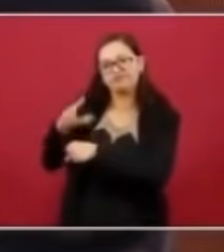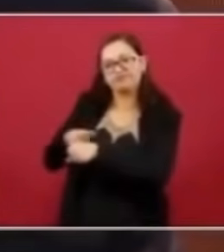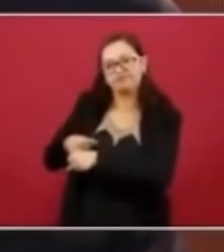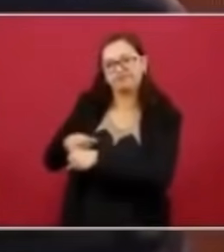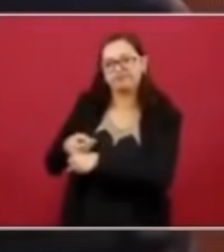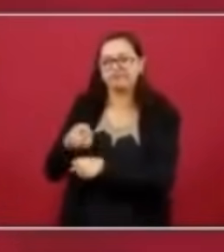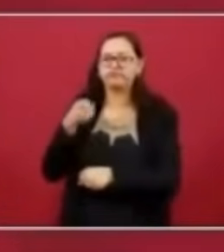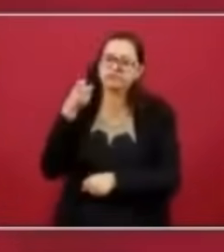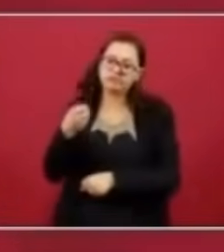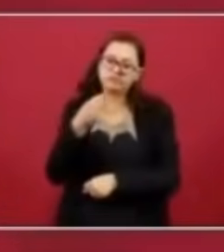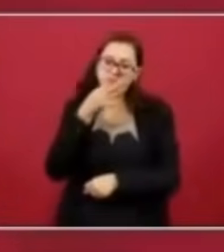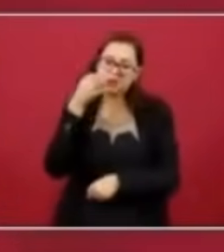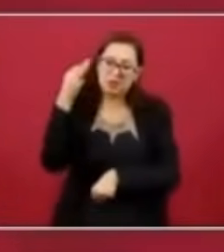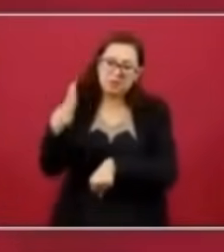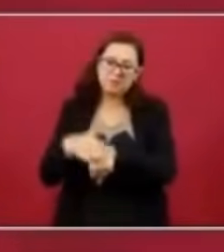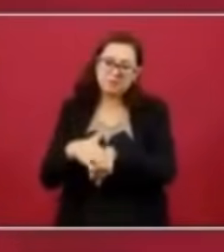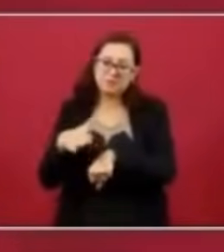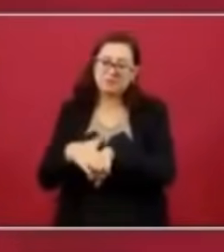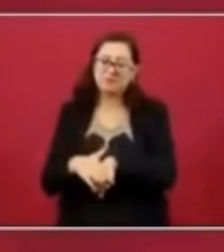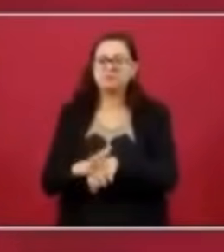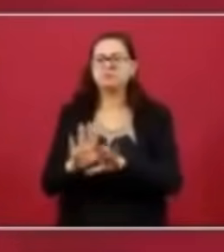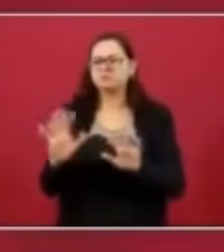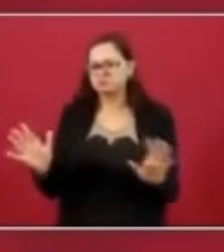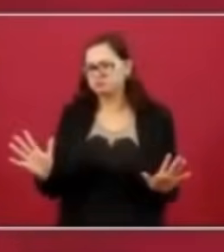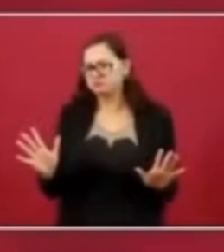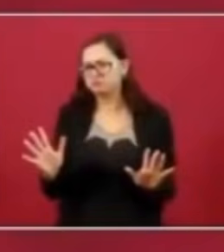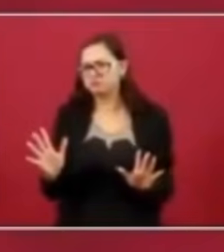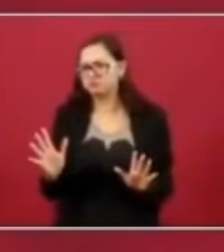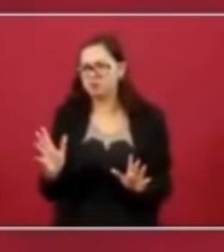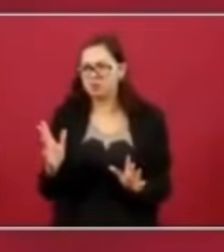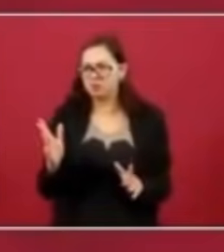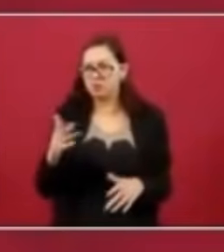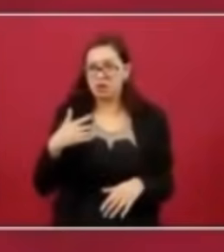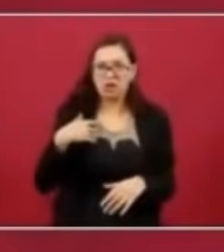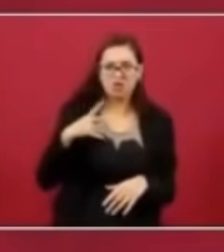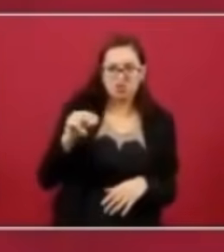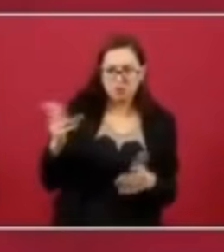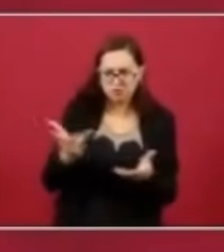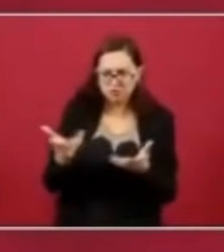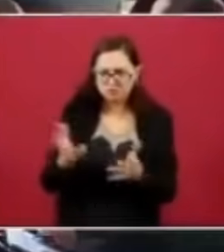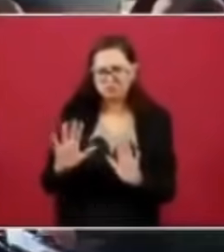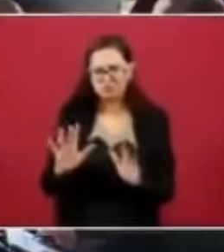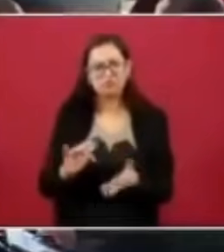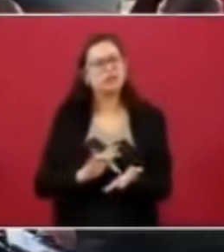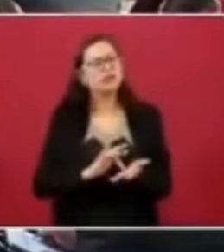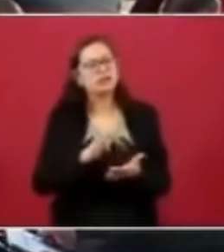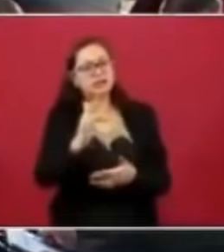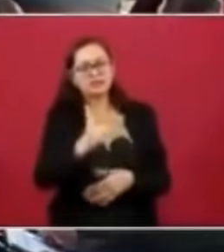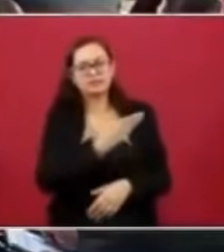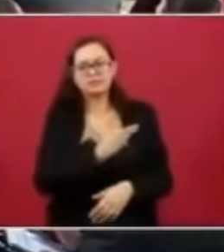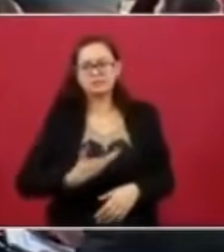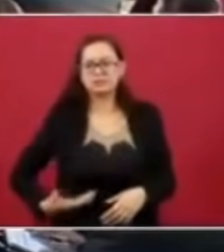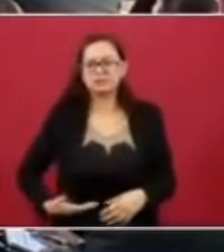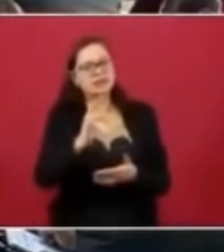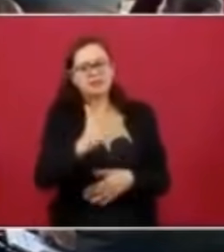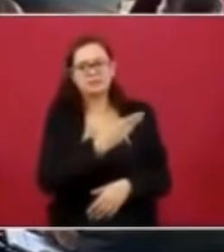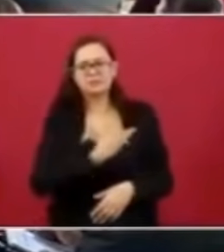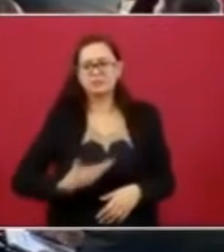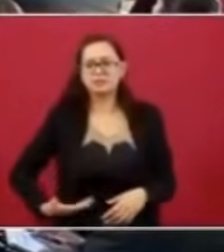es lo que te puedo comentar. Entonces, no descartamos nada. Gracias, señor presidente. Secretario.